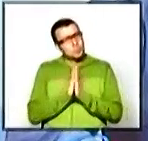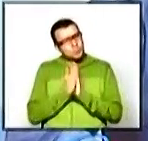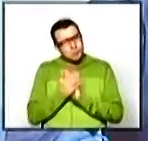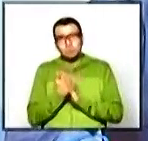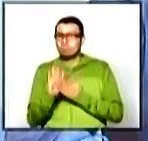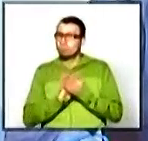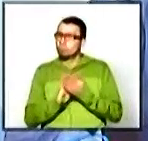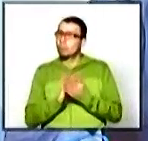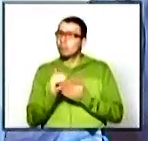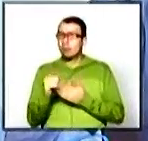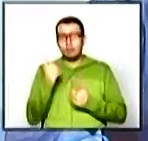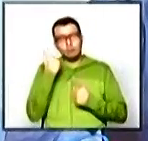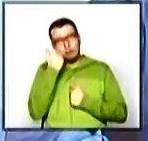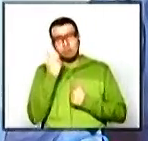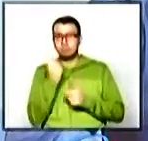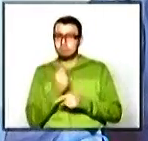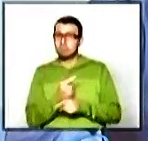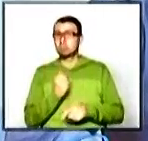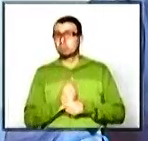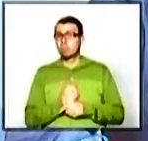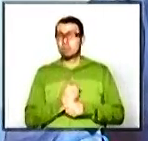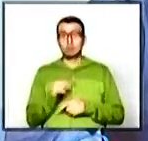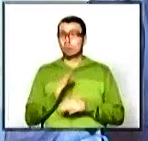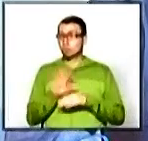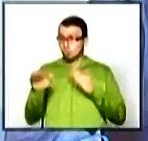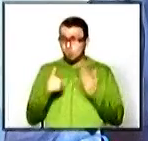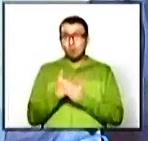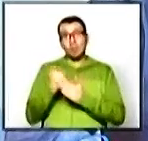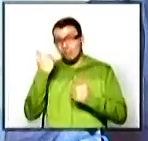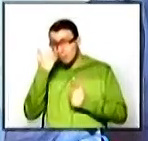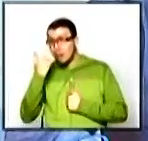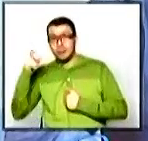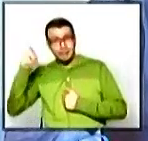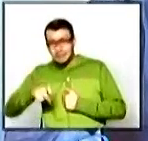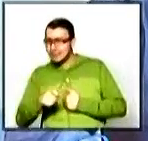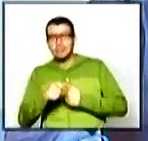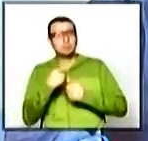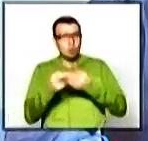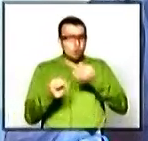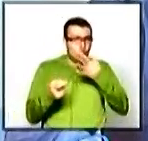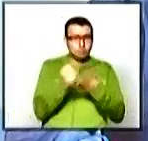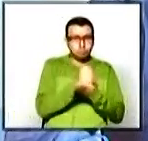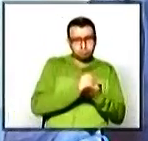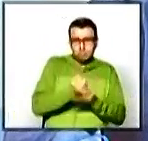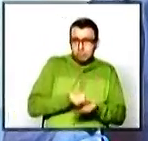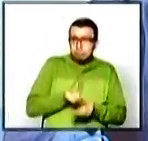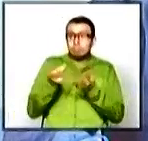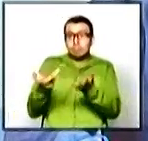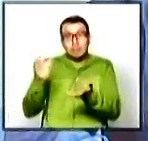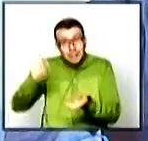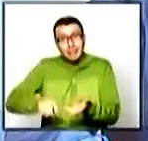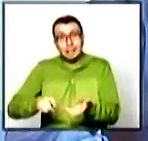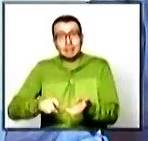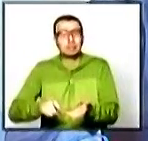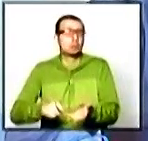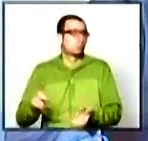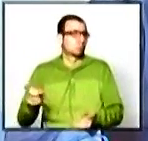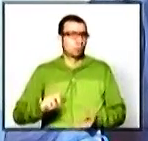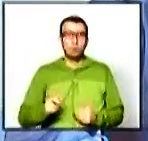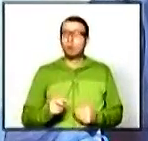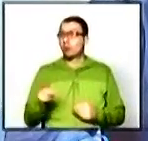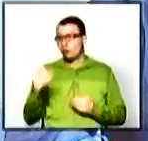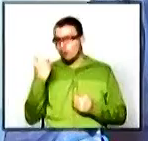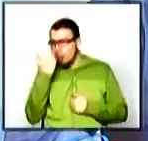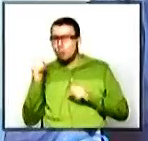cuenta que no toda enfermedad necesita medicamentos. Y eso es importante que nosotros lo